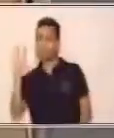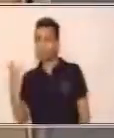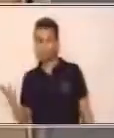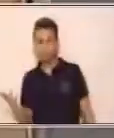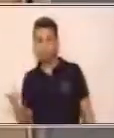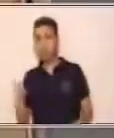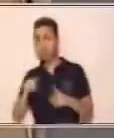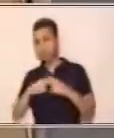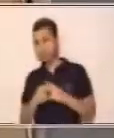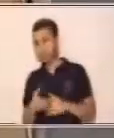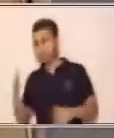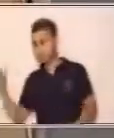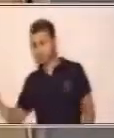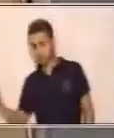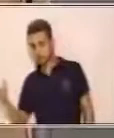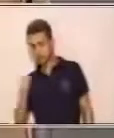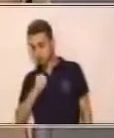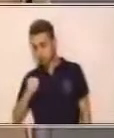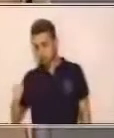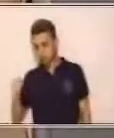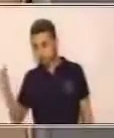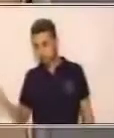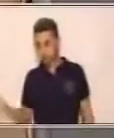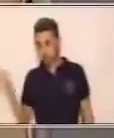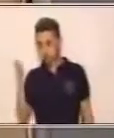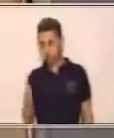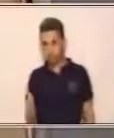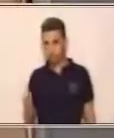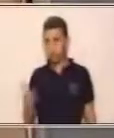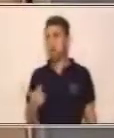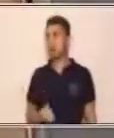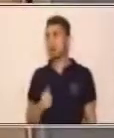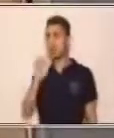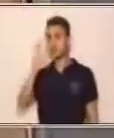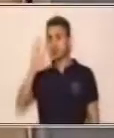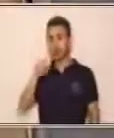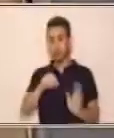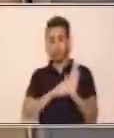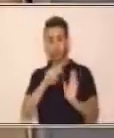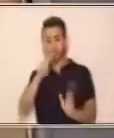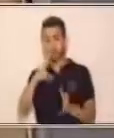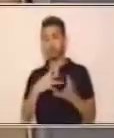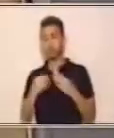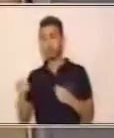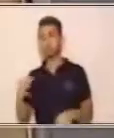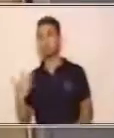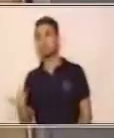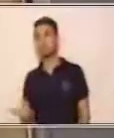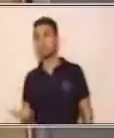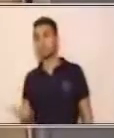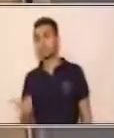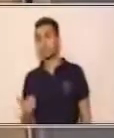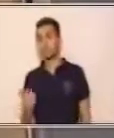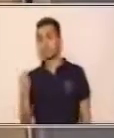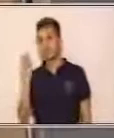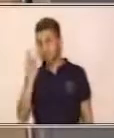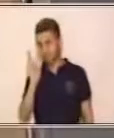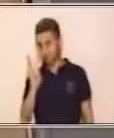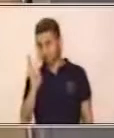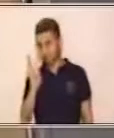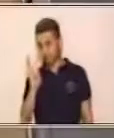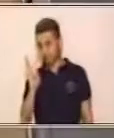me voy a la columna de los décimos. Y a 5 le quito 2, ¿cuánto me va a quedar? A